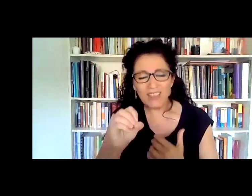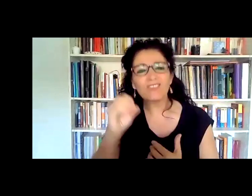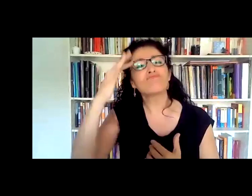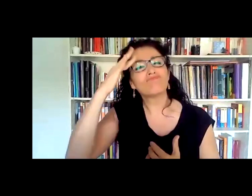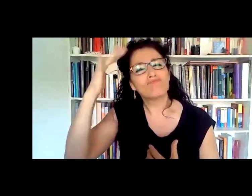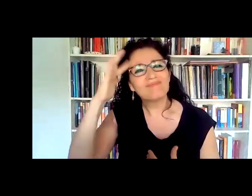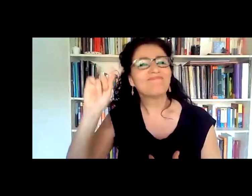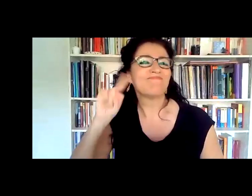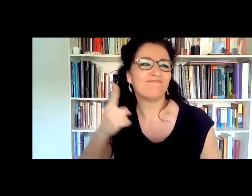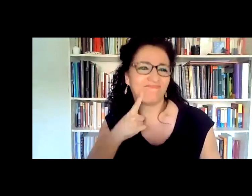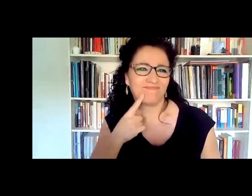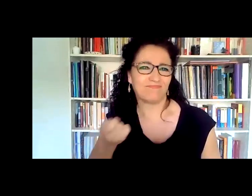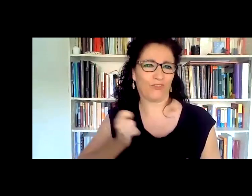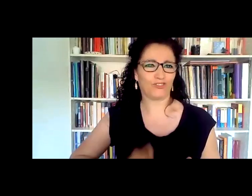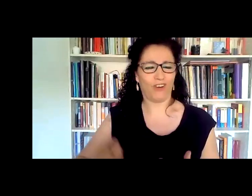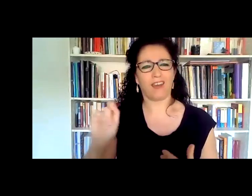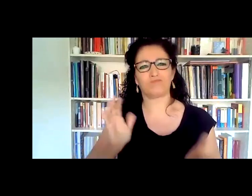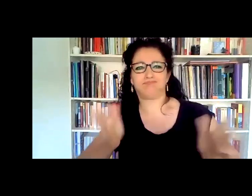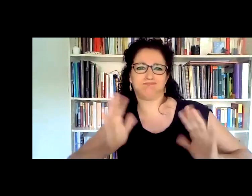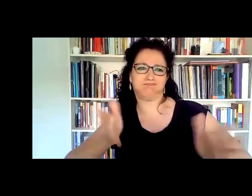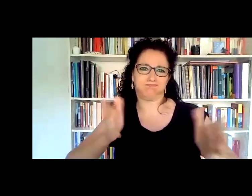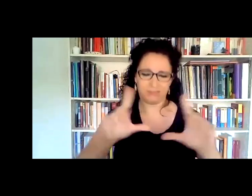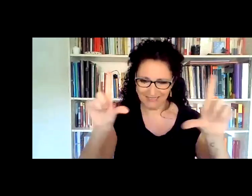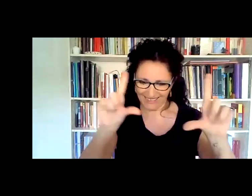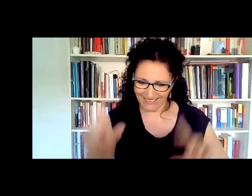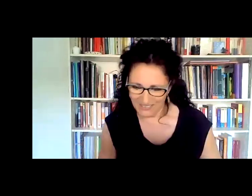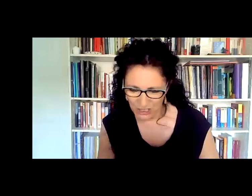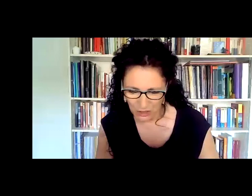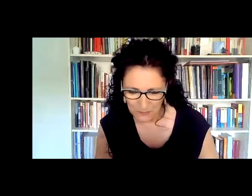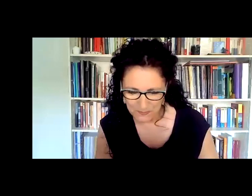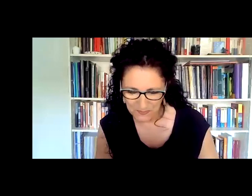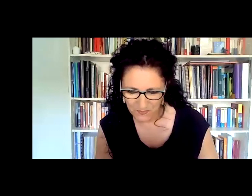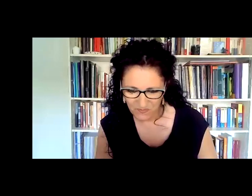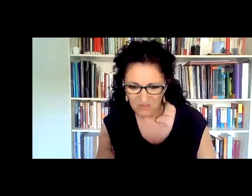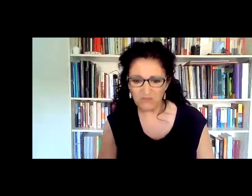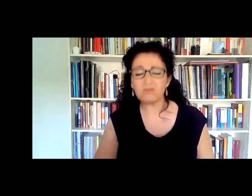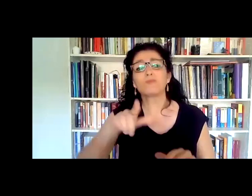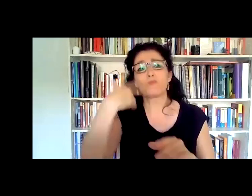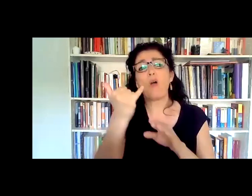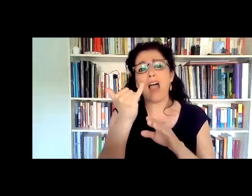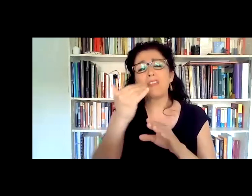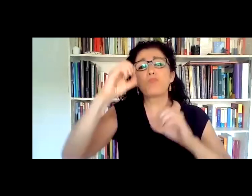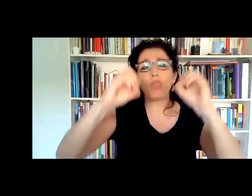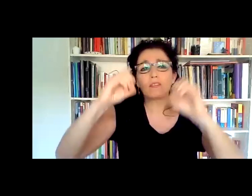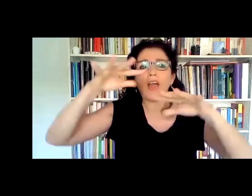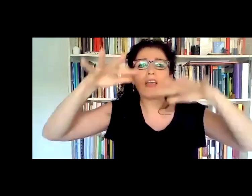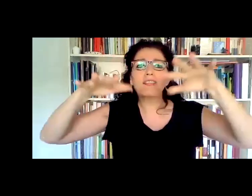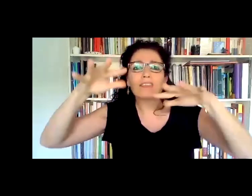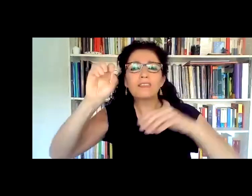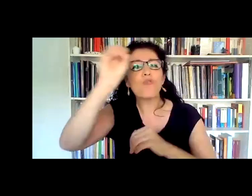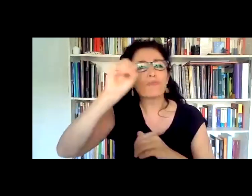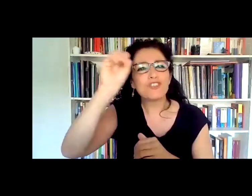y el 96,7% les gustaría que fueran propios profesionales sordos los